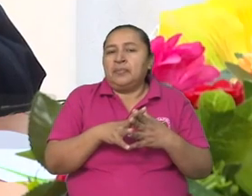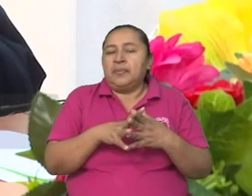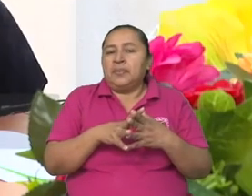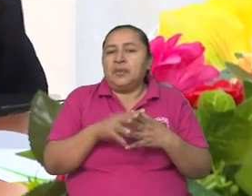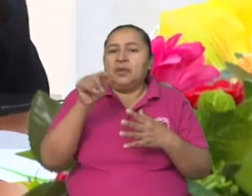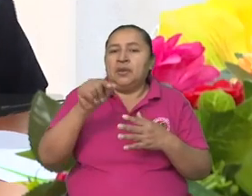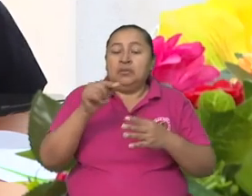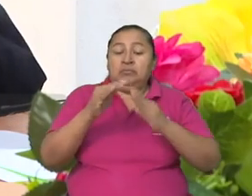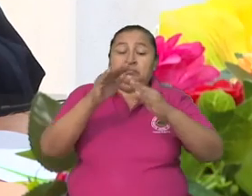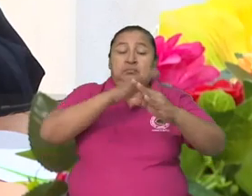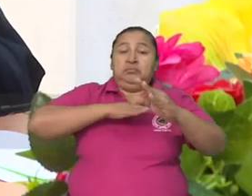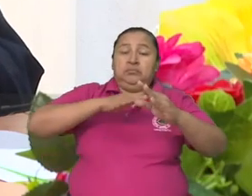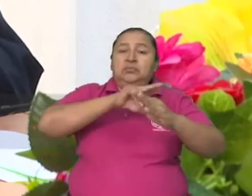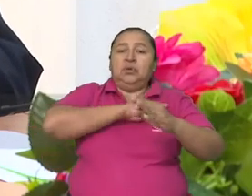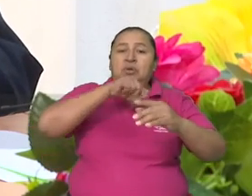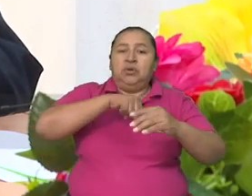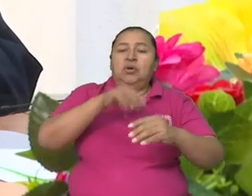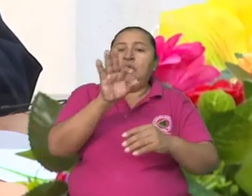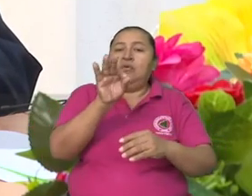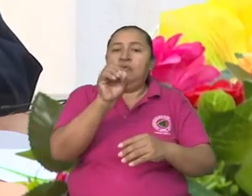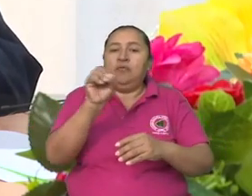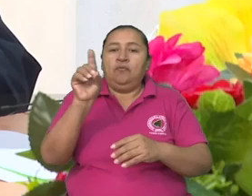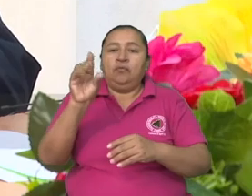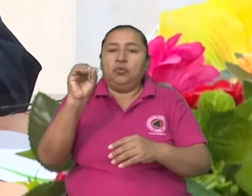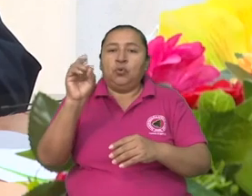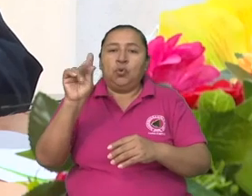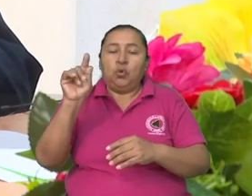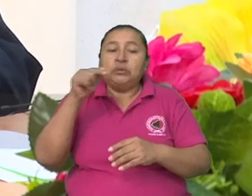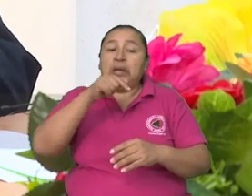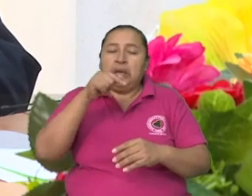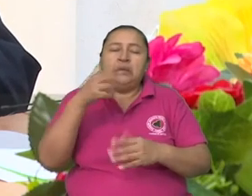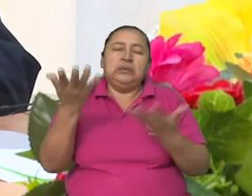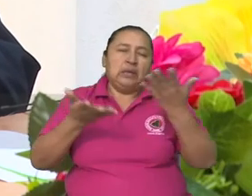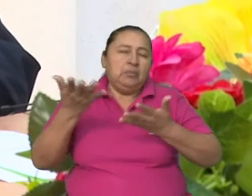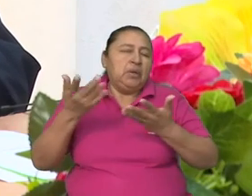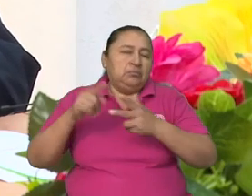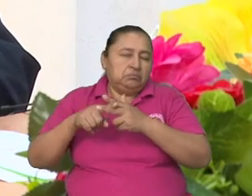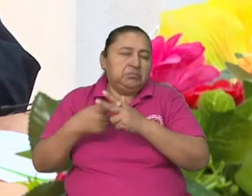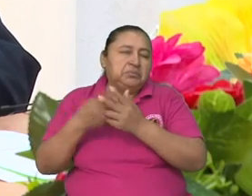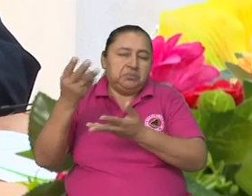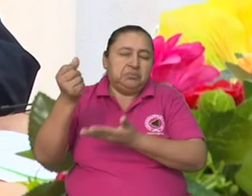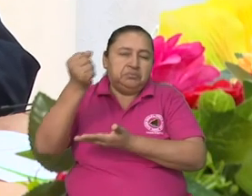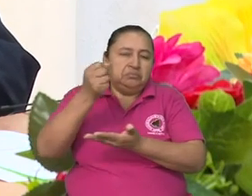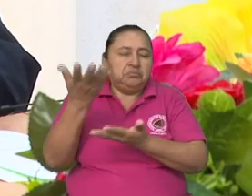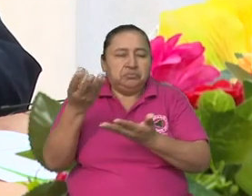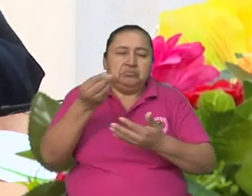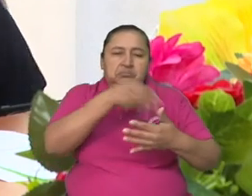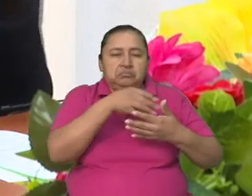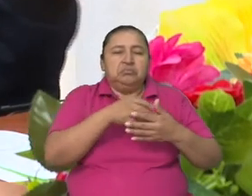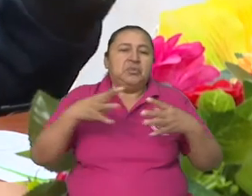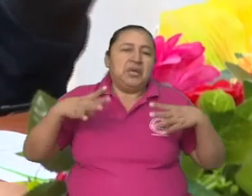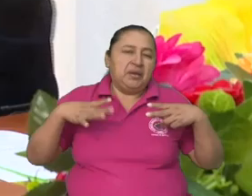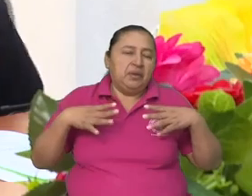del patio, ahí tenemos un food court que vamos a hacer una diversión, probablemente iniciemos en abril, para que